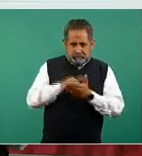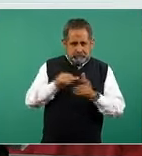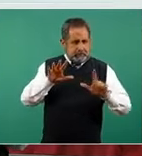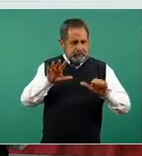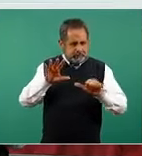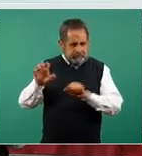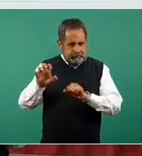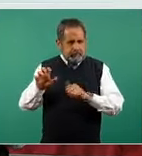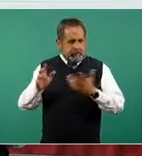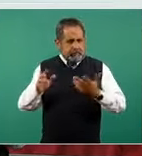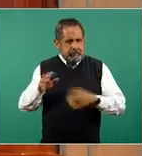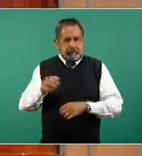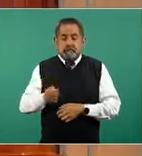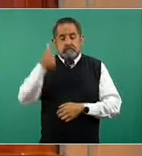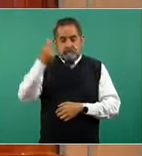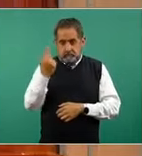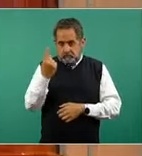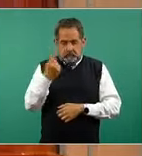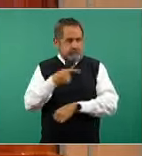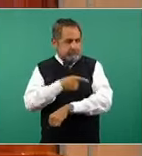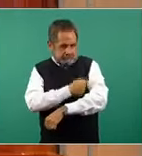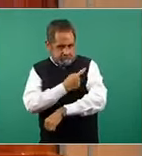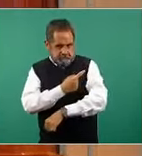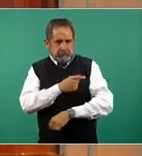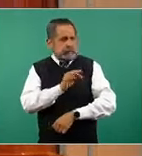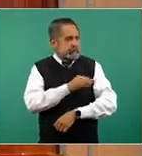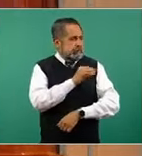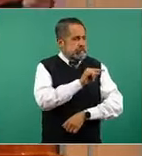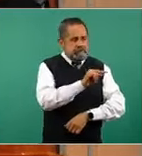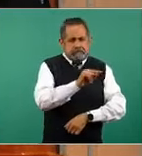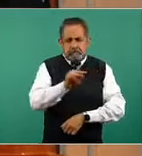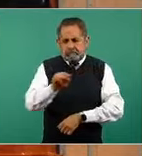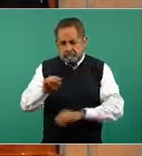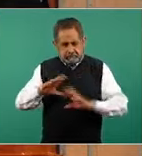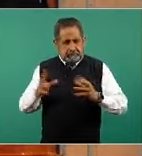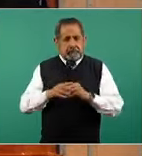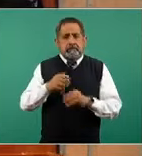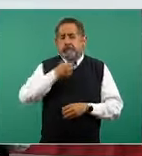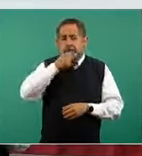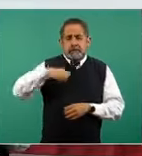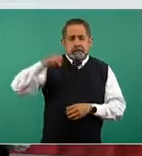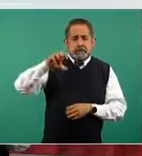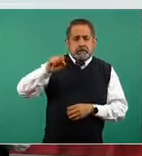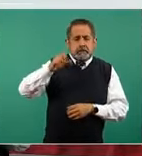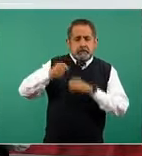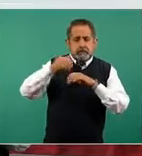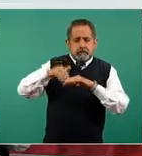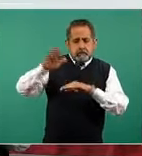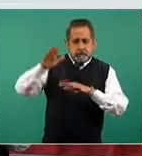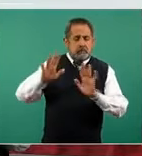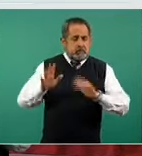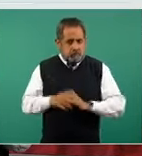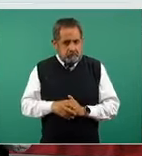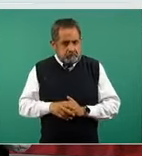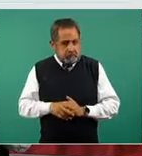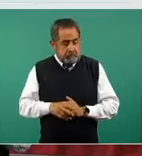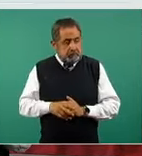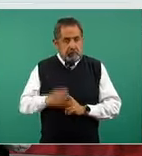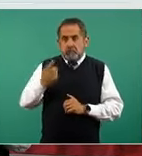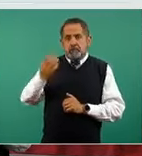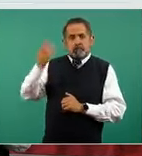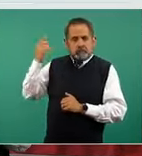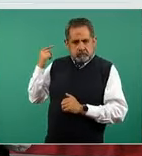4.177.600 primeras dosis a población de adultos mayores de 60 años y más que se han aplicado, y obviamente como ya tenemos algunas semanas